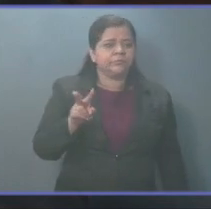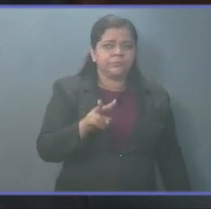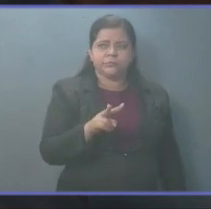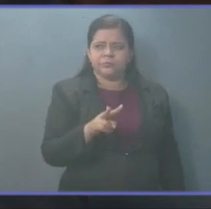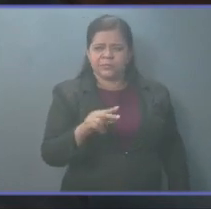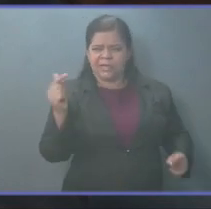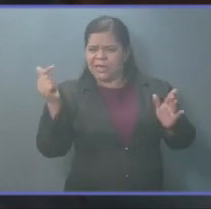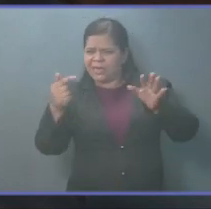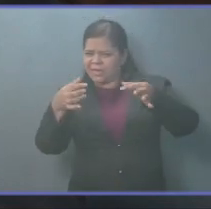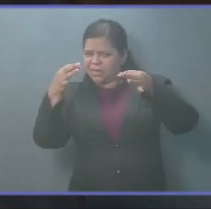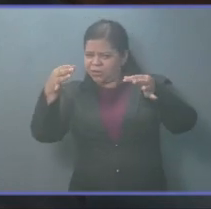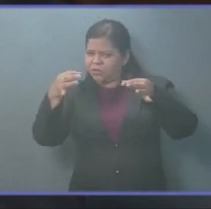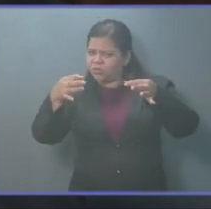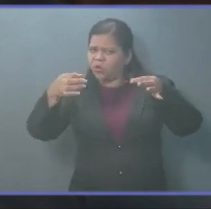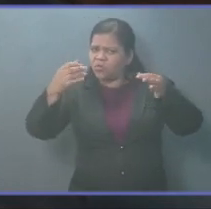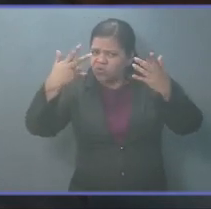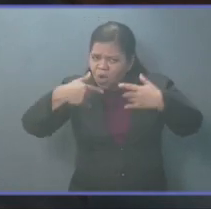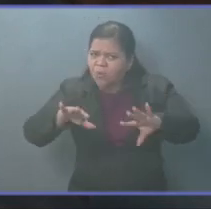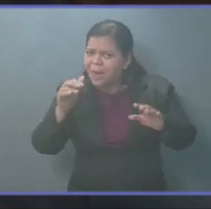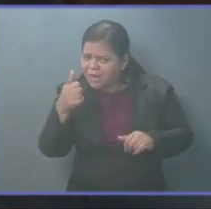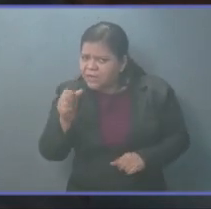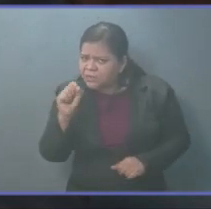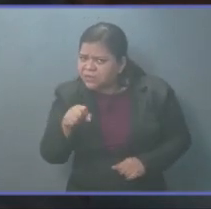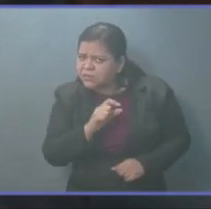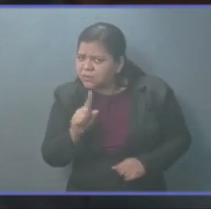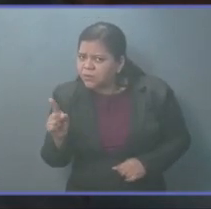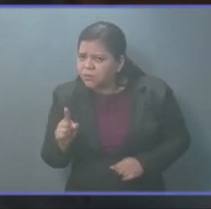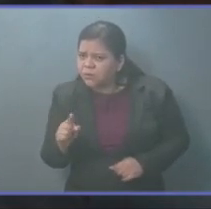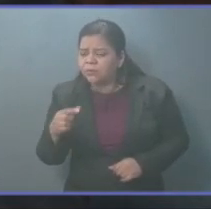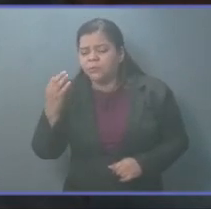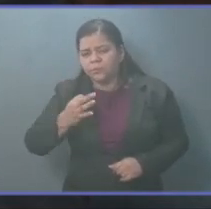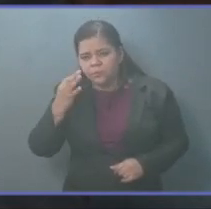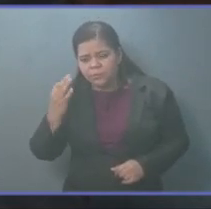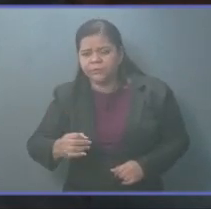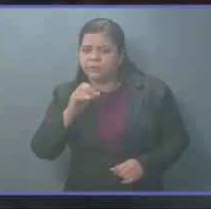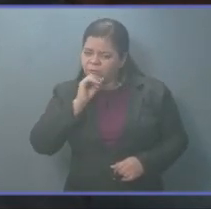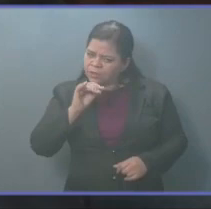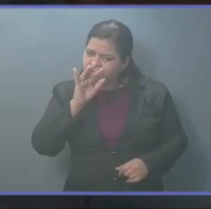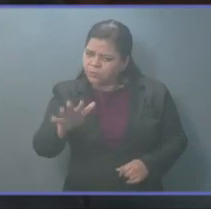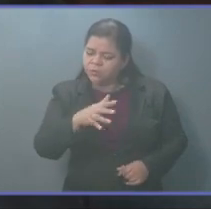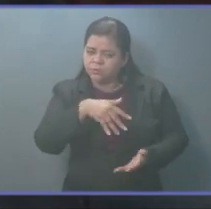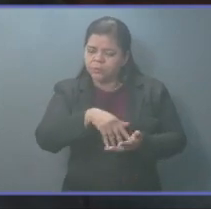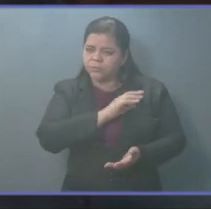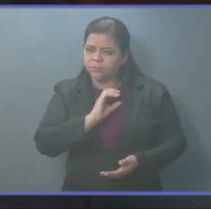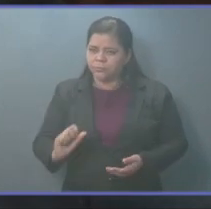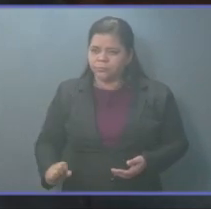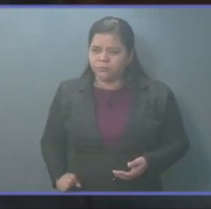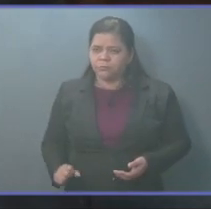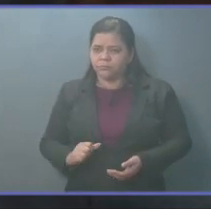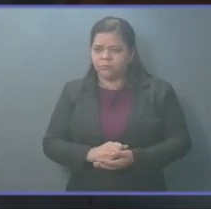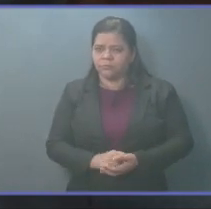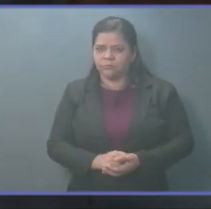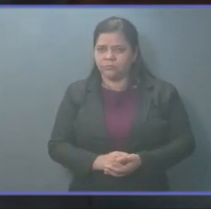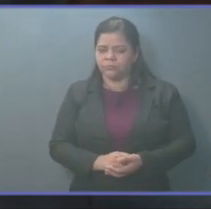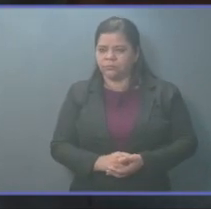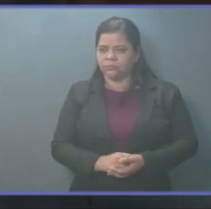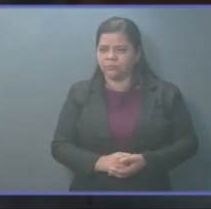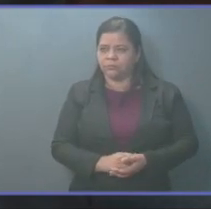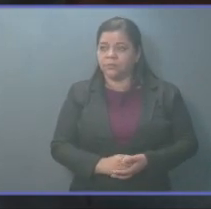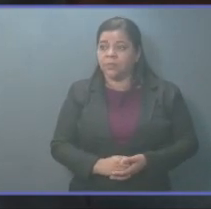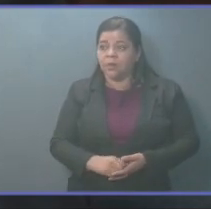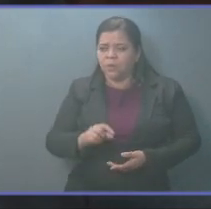es normal, sí o no. Respóndale al pueblo salvadoreño si